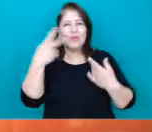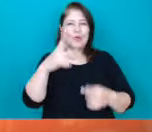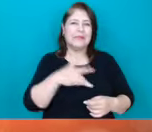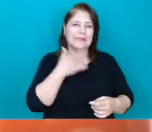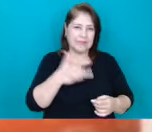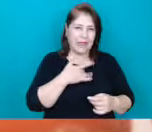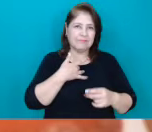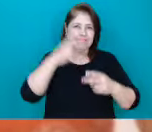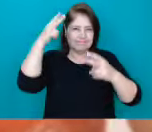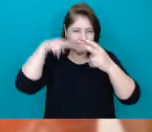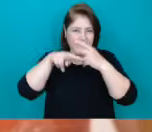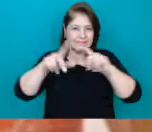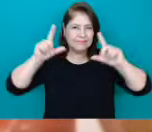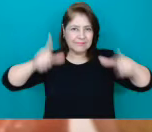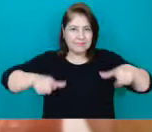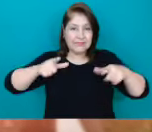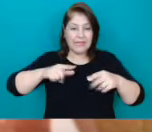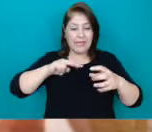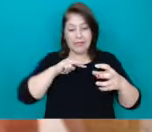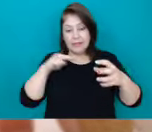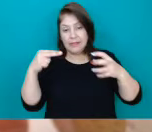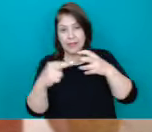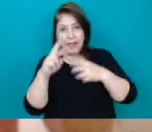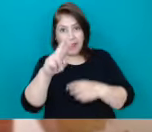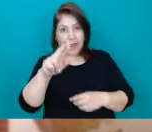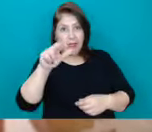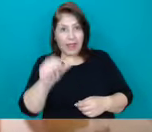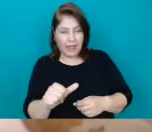Celebrando tus sentidos que atraviesan la pantalla.